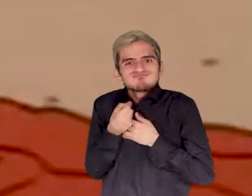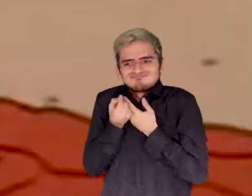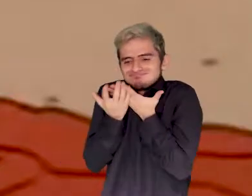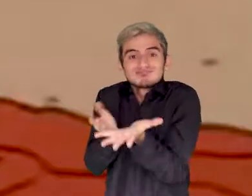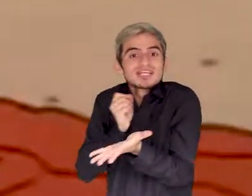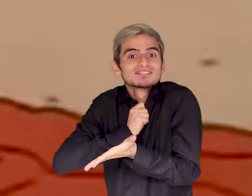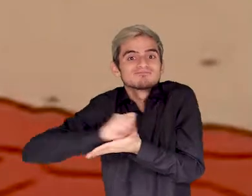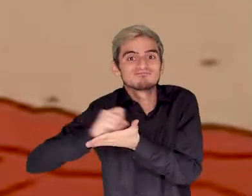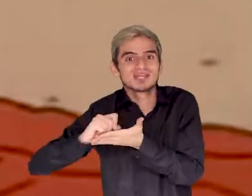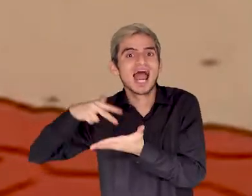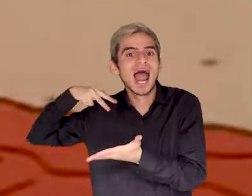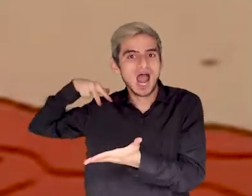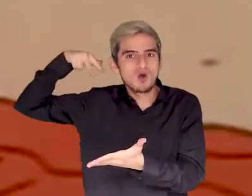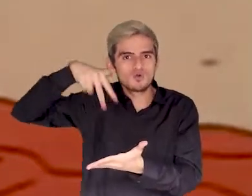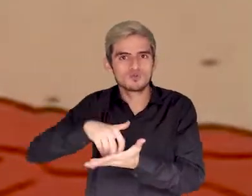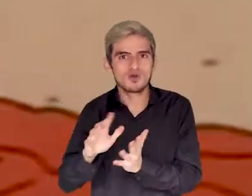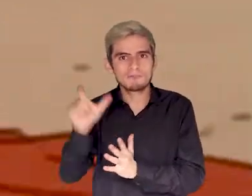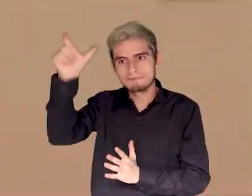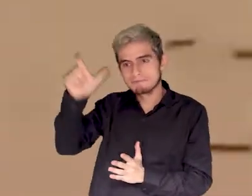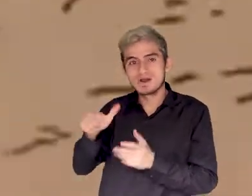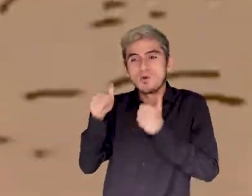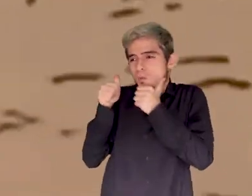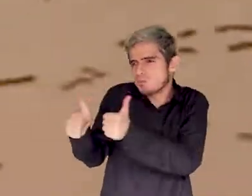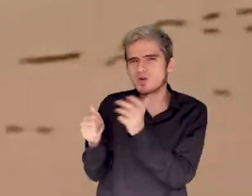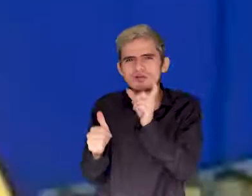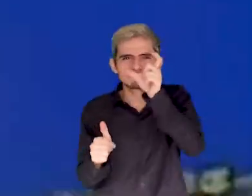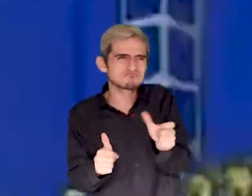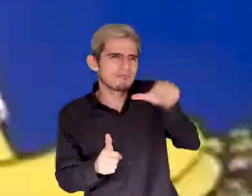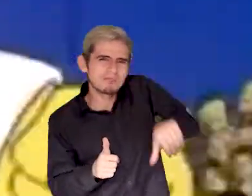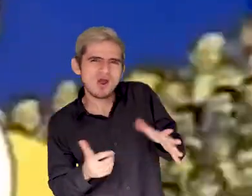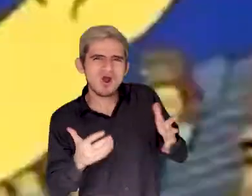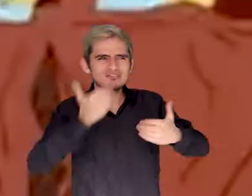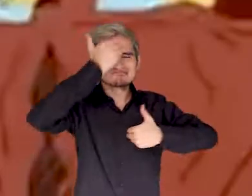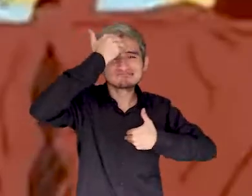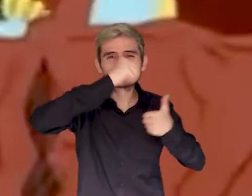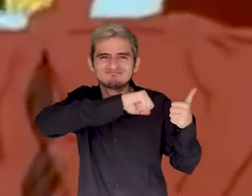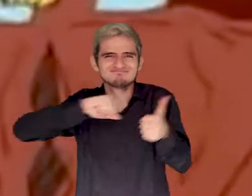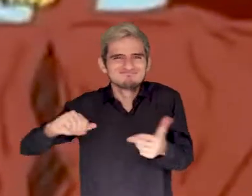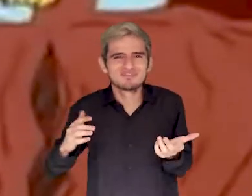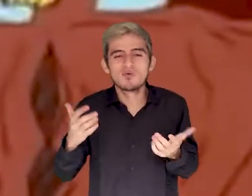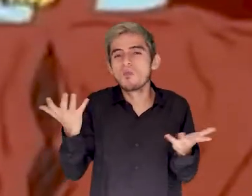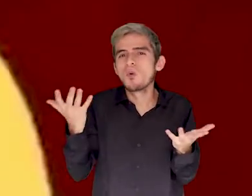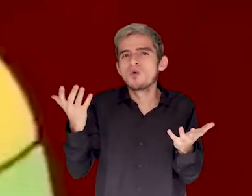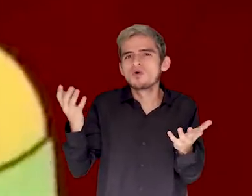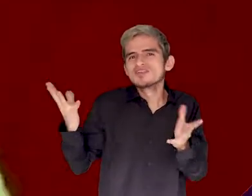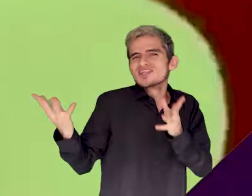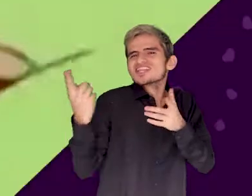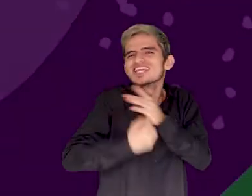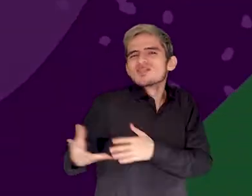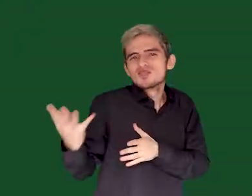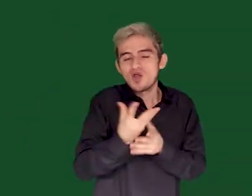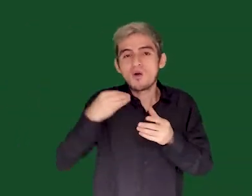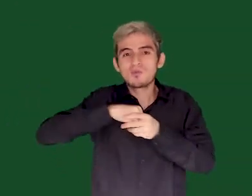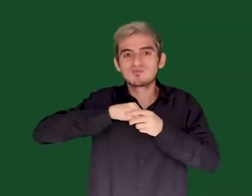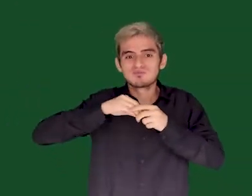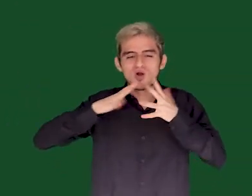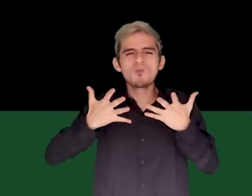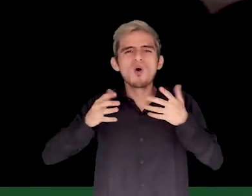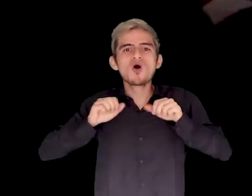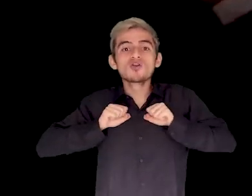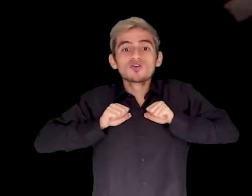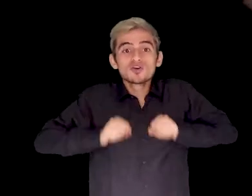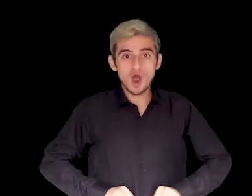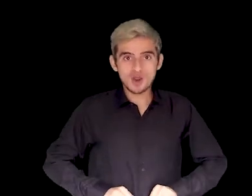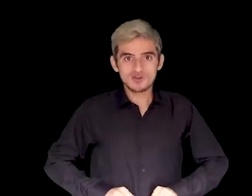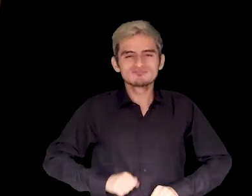el bueno, el malo, pero también el héroe y en ocasiones la damisela en peligro, connotaciones que pueden marcar a hombres y mujeres con